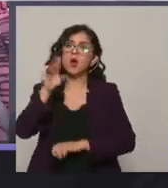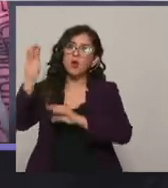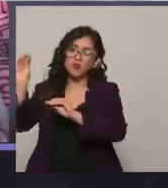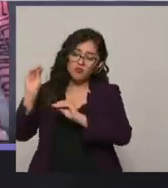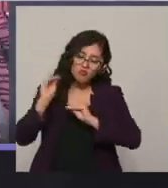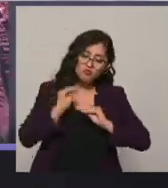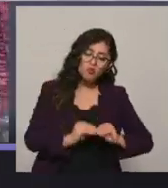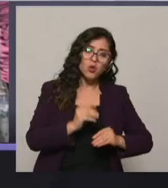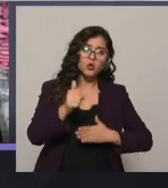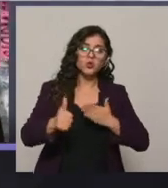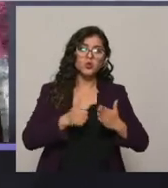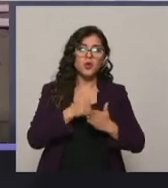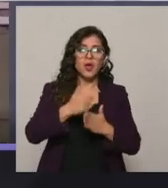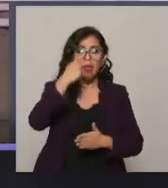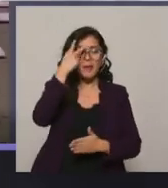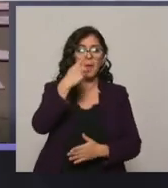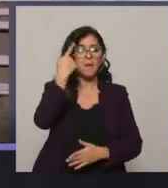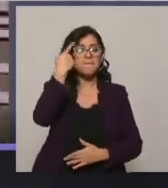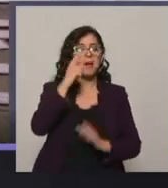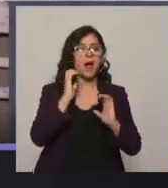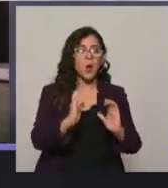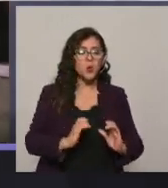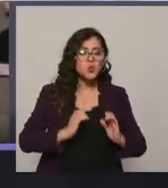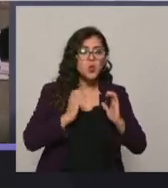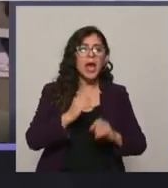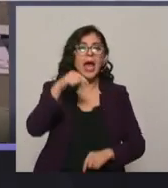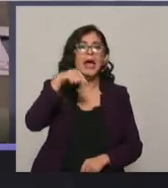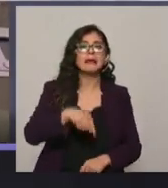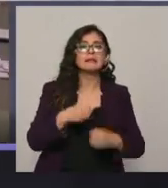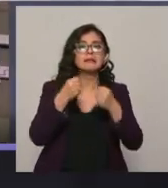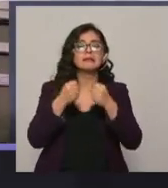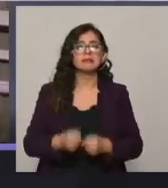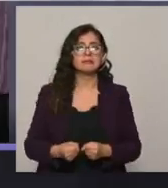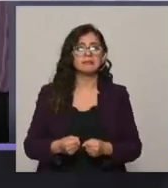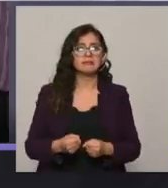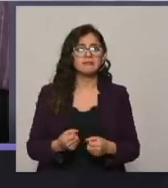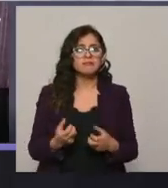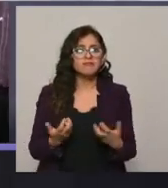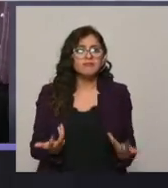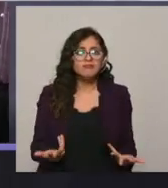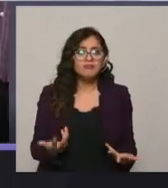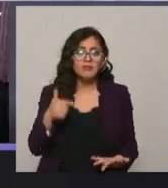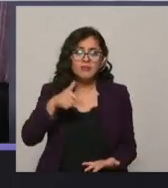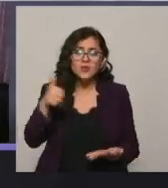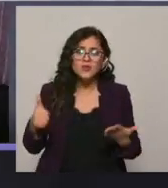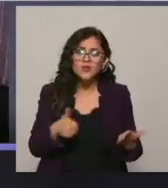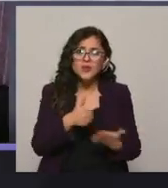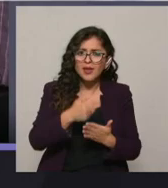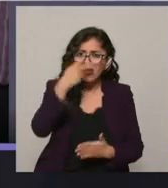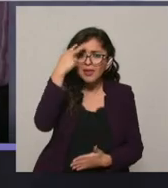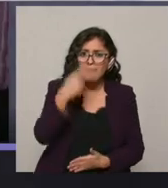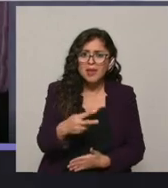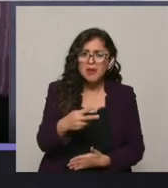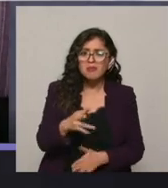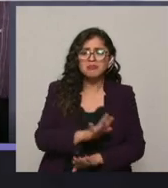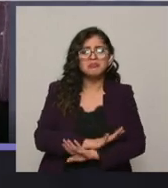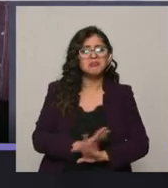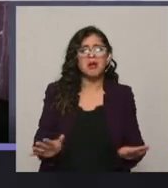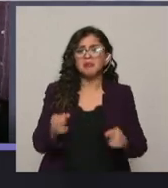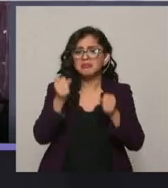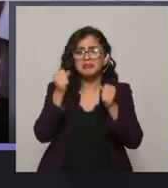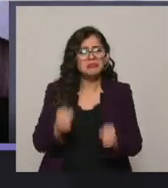resguardarme, ¿no? Porque era lo seguro. Entonces, la Ciudad de México pues dejó de ser segura hasta